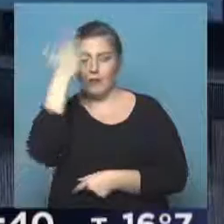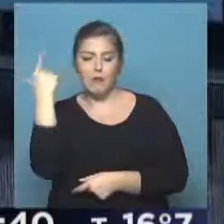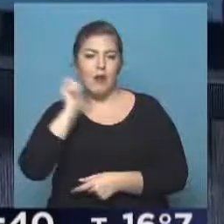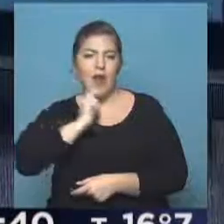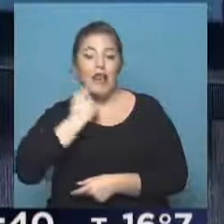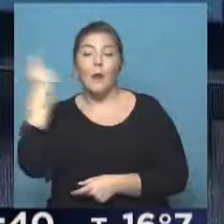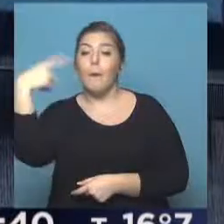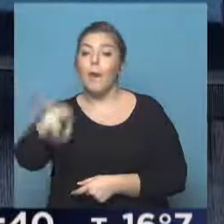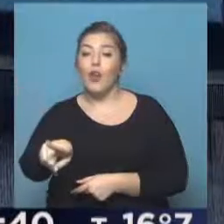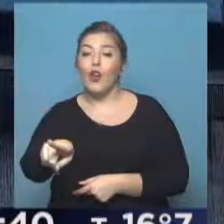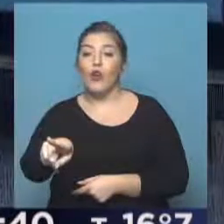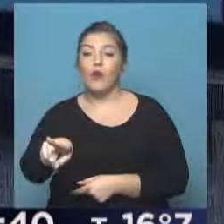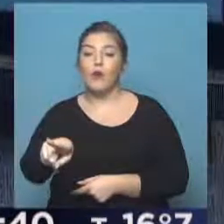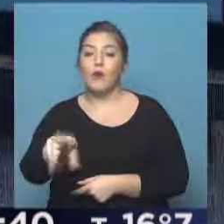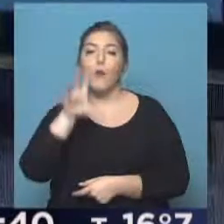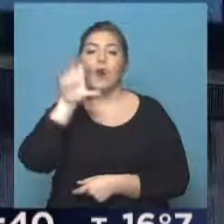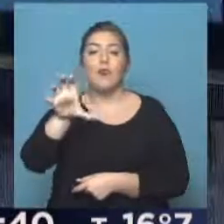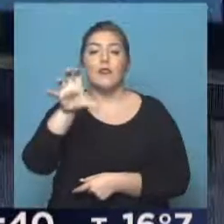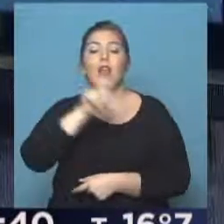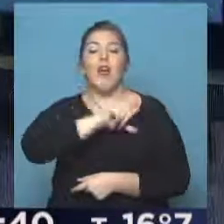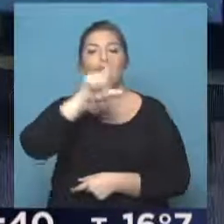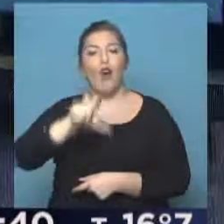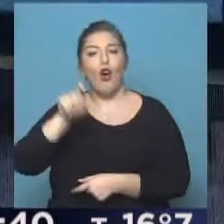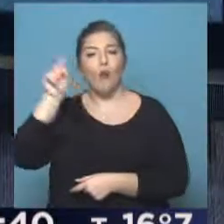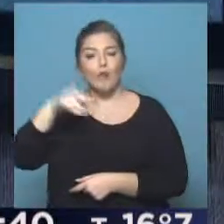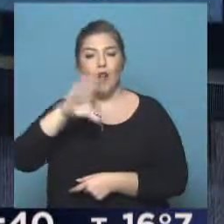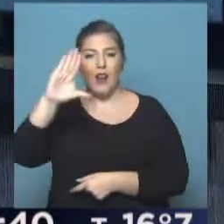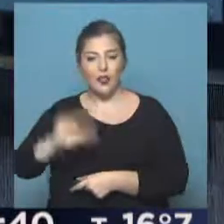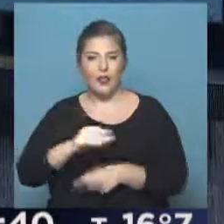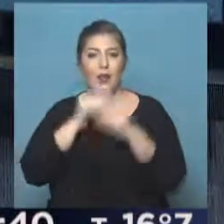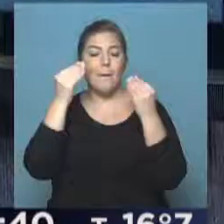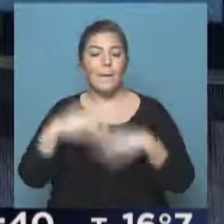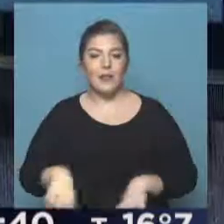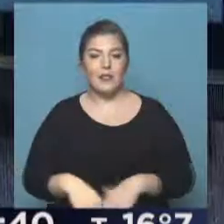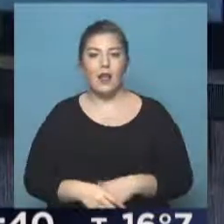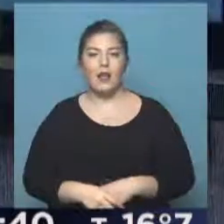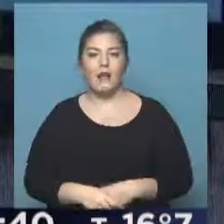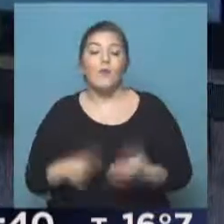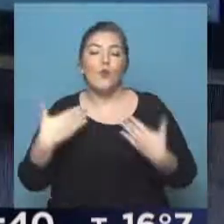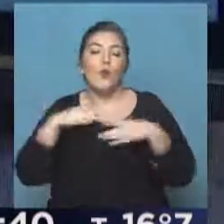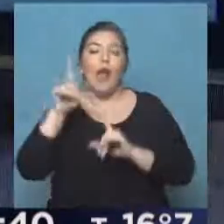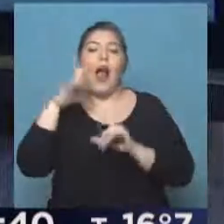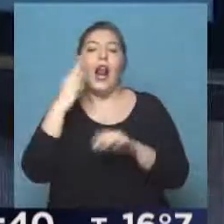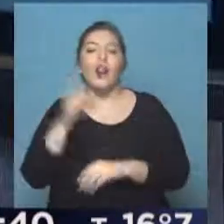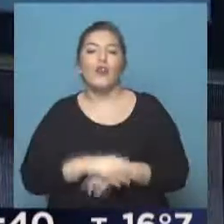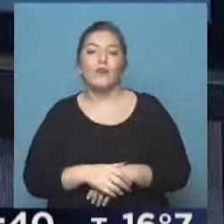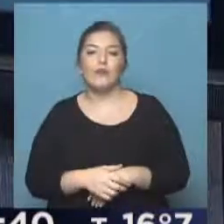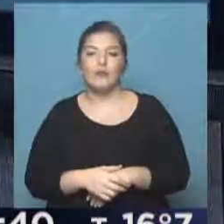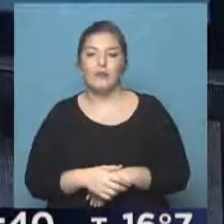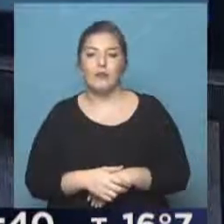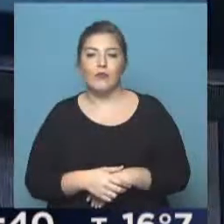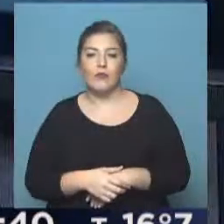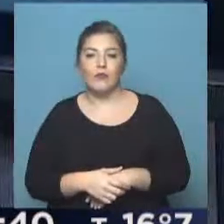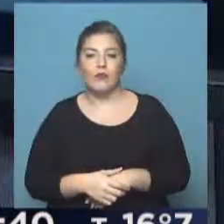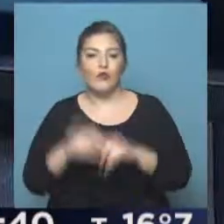lindísimo, pero en la provincia de Formosa hacia la noche comienza la probabilidad de eso que tenemos dibujado allí,